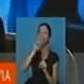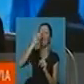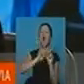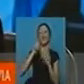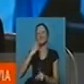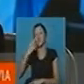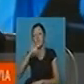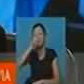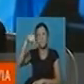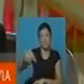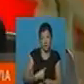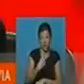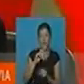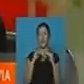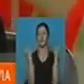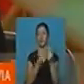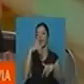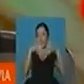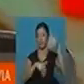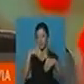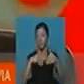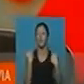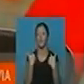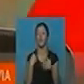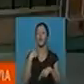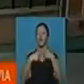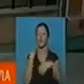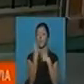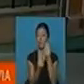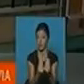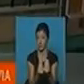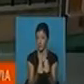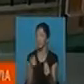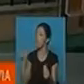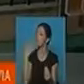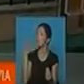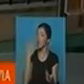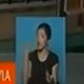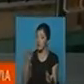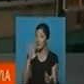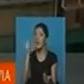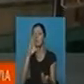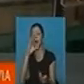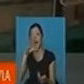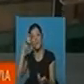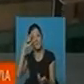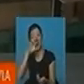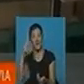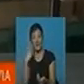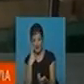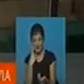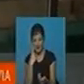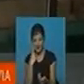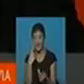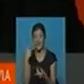dice, mucho en el resultado del referéndum del que mencionaba recién Martín. Y estás hablando de Carlos Valverde, que es el periodista que destapó esta